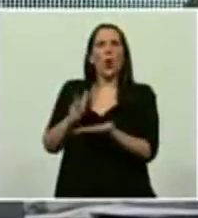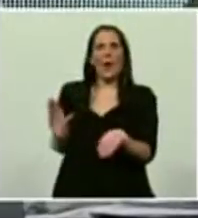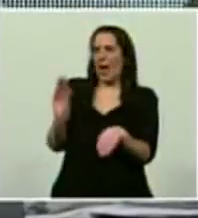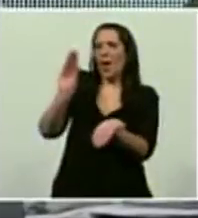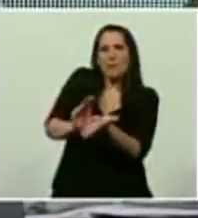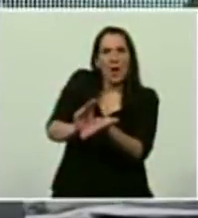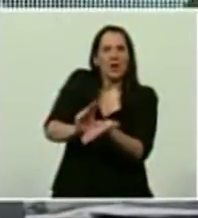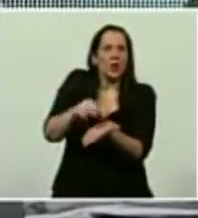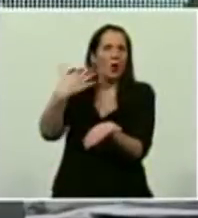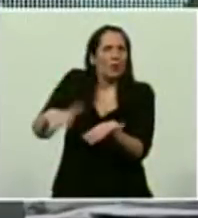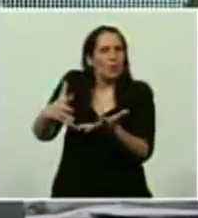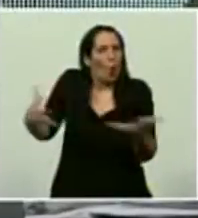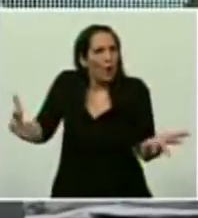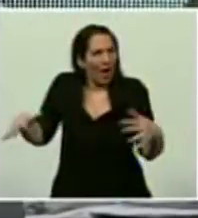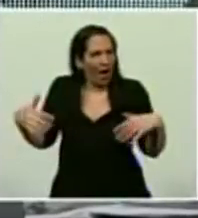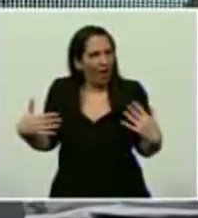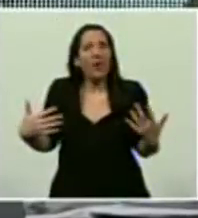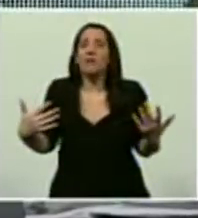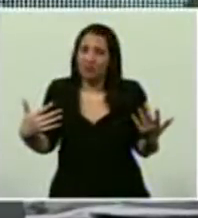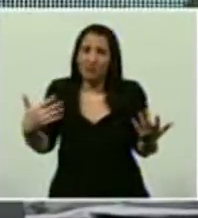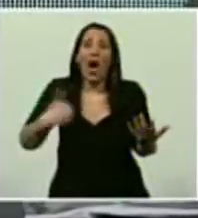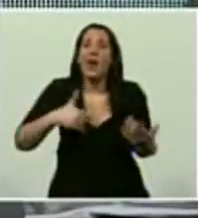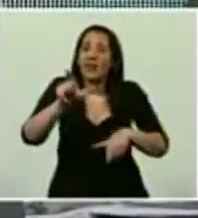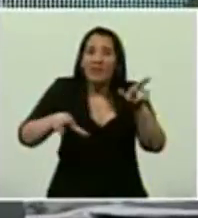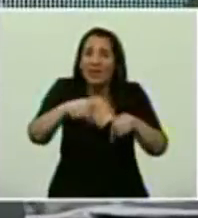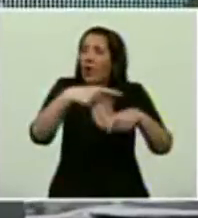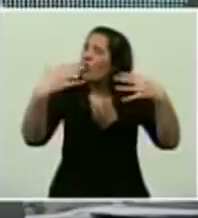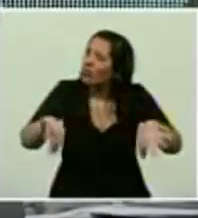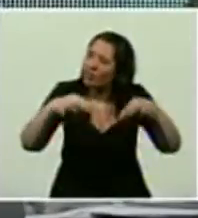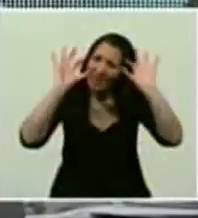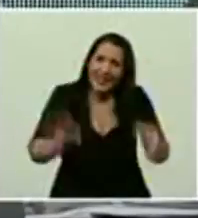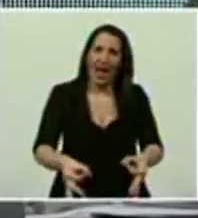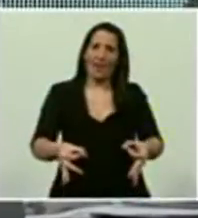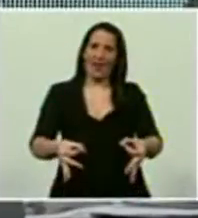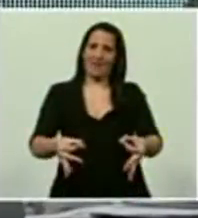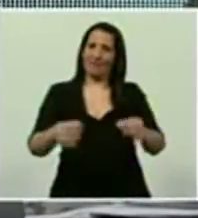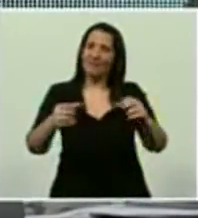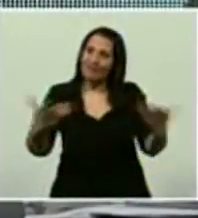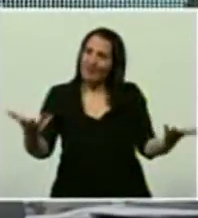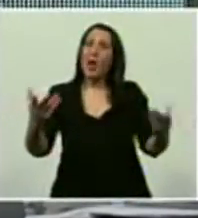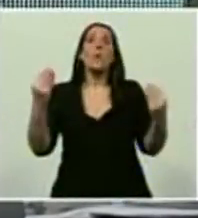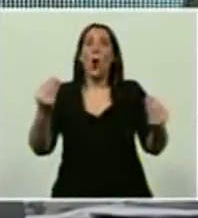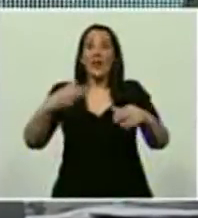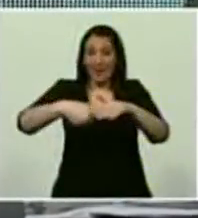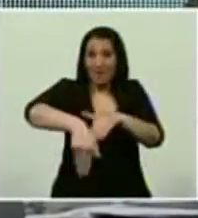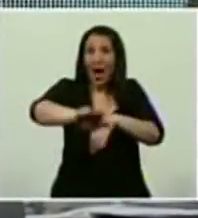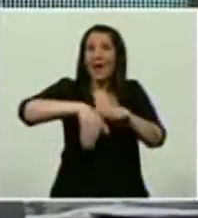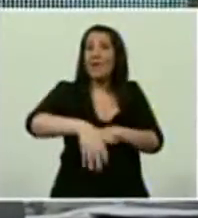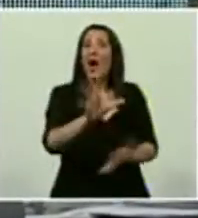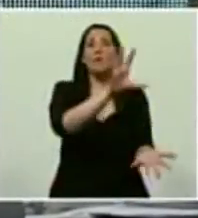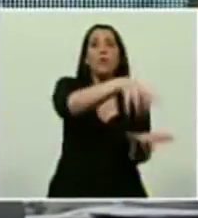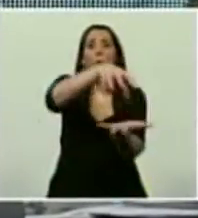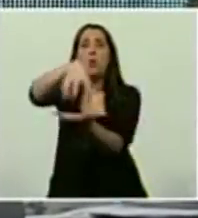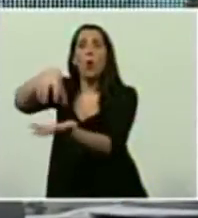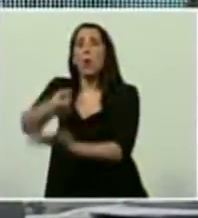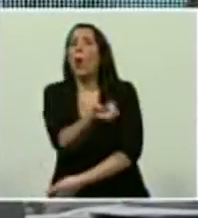de lo que estamos haciendo. Esto lo tienen que saber todos los argentinos. 11 centros vamos a tener en todo el país.